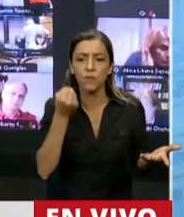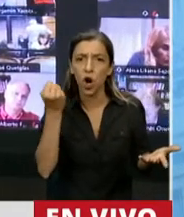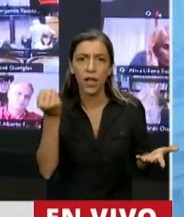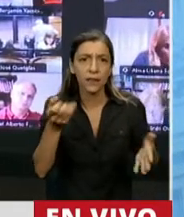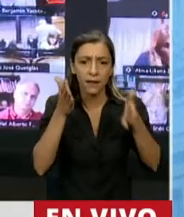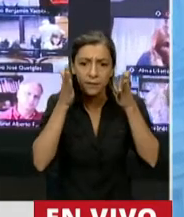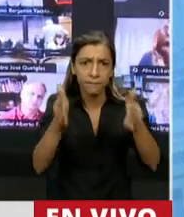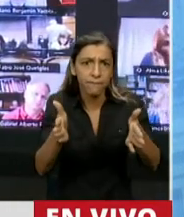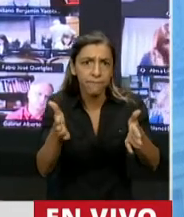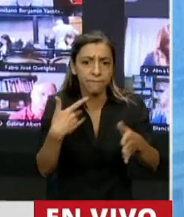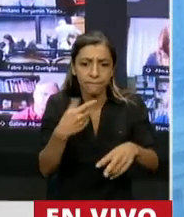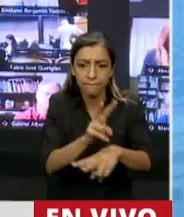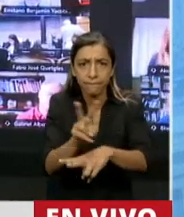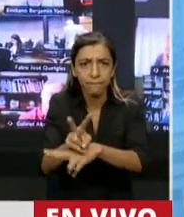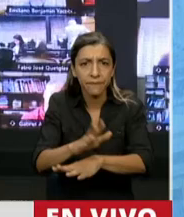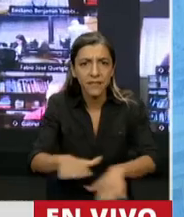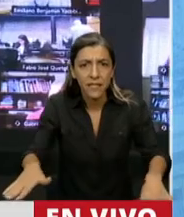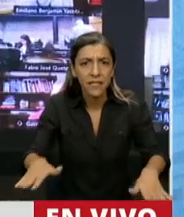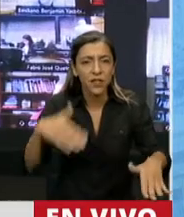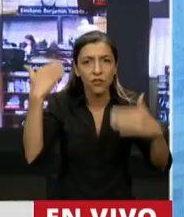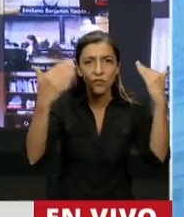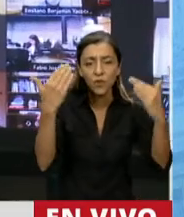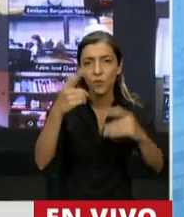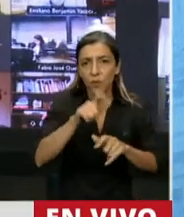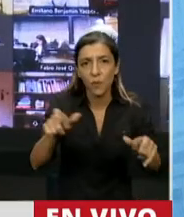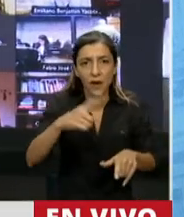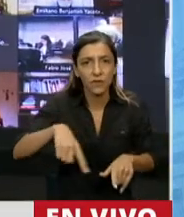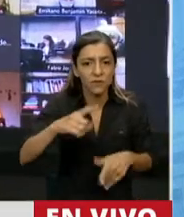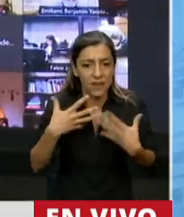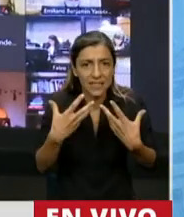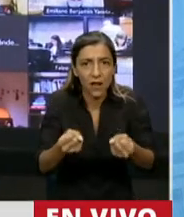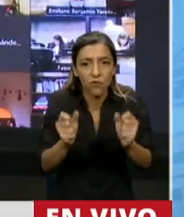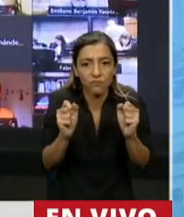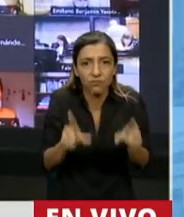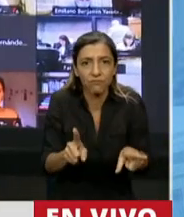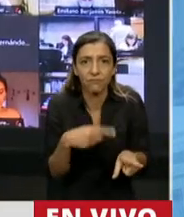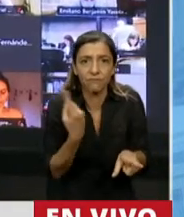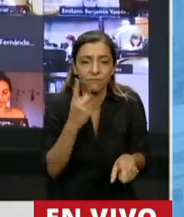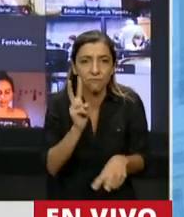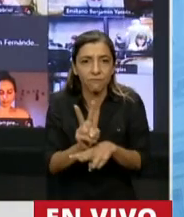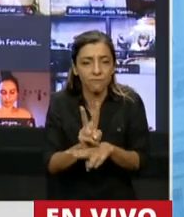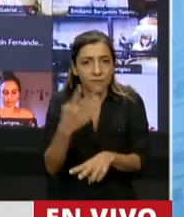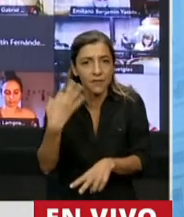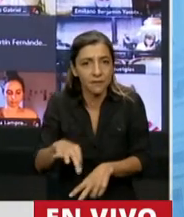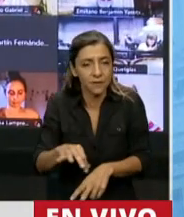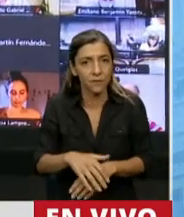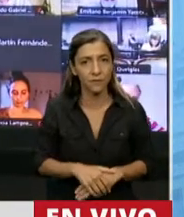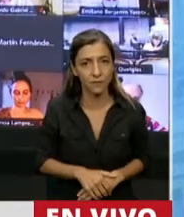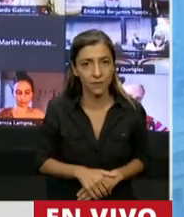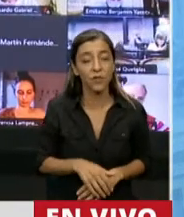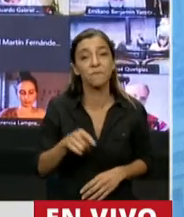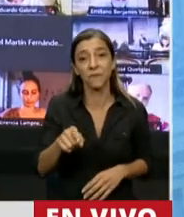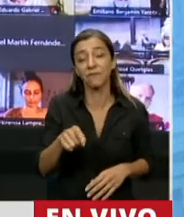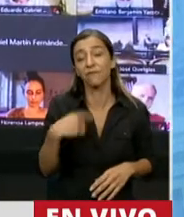vital, importante. Estamos viviendo precisamente en una pandemia y esta es una pandemia silenciosa que tienen los